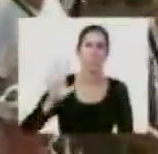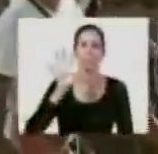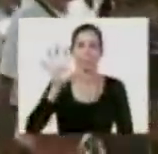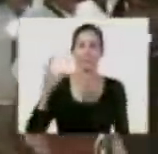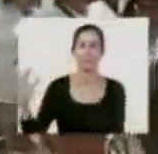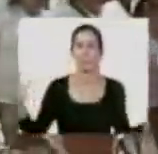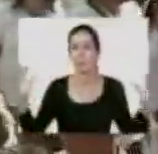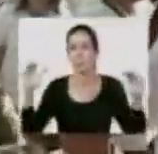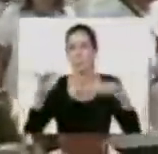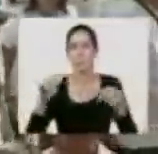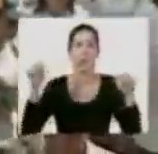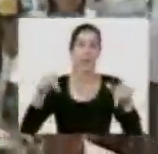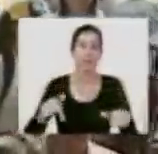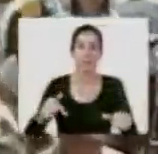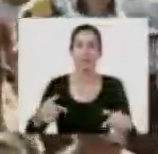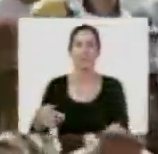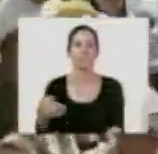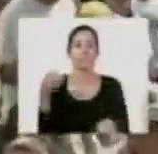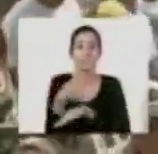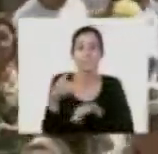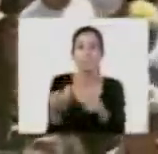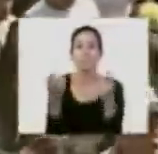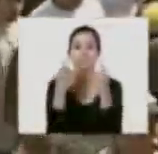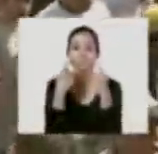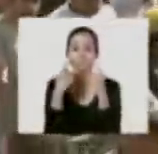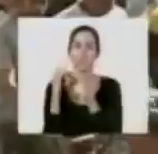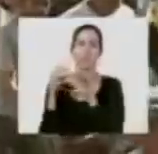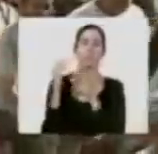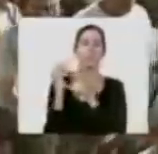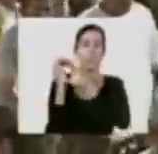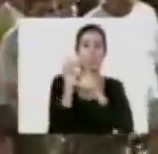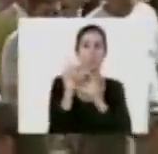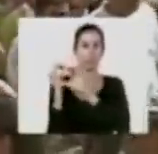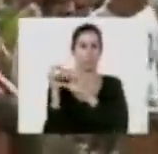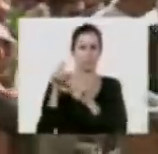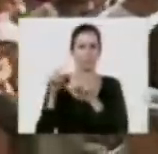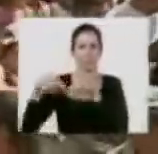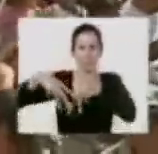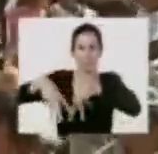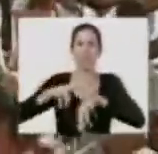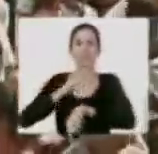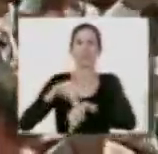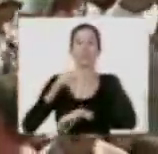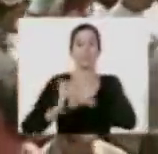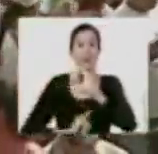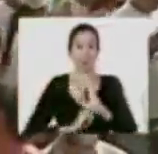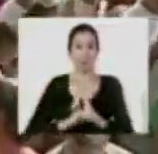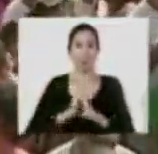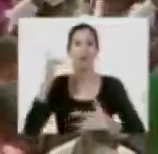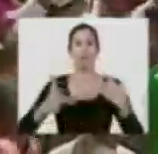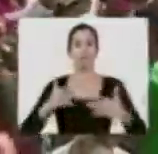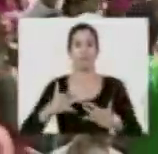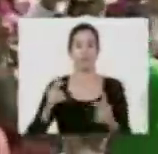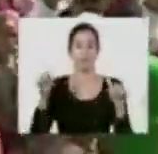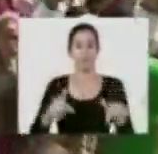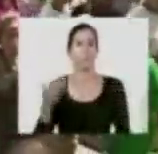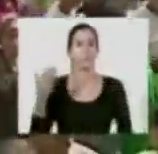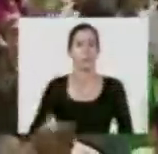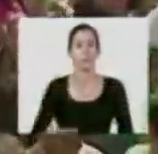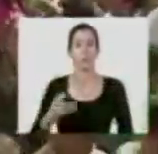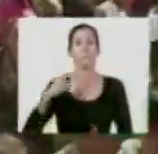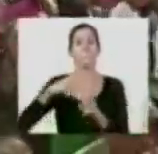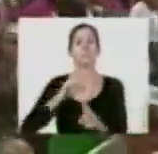que vienen a asistir a esta procesión de carácter nacional e internacional, de gran importancia, que concentra más